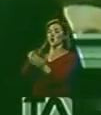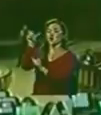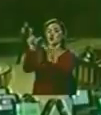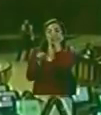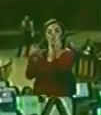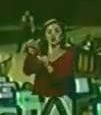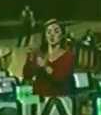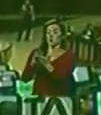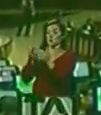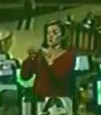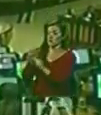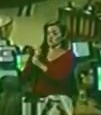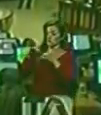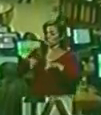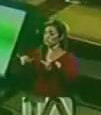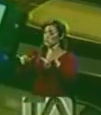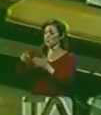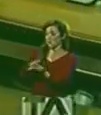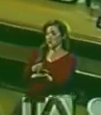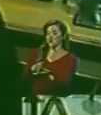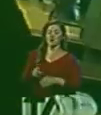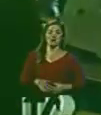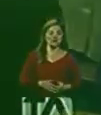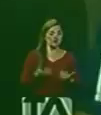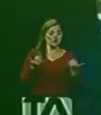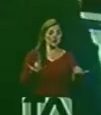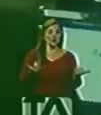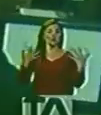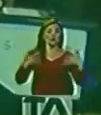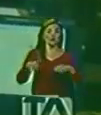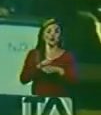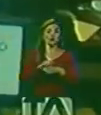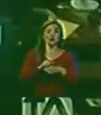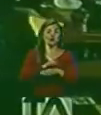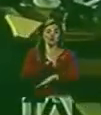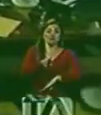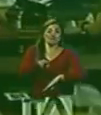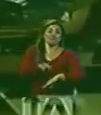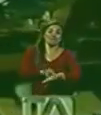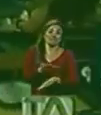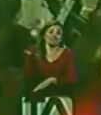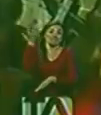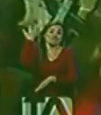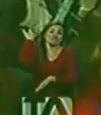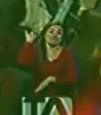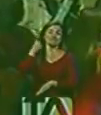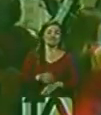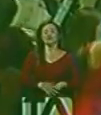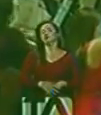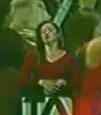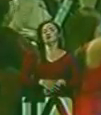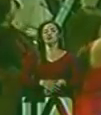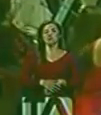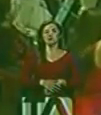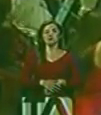a cambio de estabilidad laboral ahora podemos entrever que esta práctica no es nueva la acusación que tenemos abarca